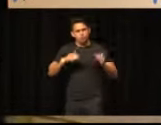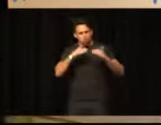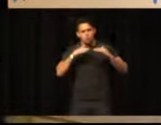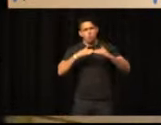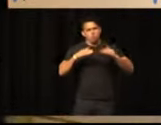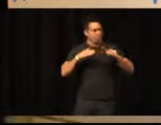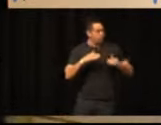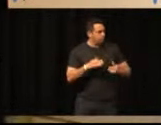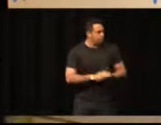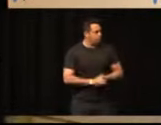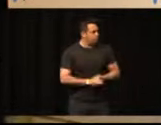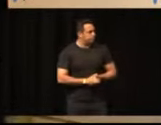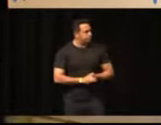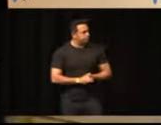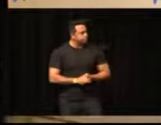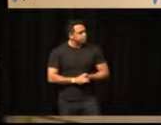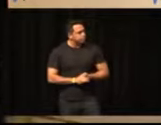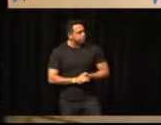vamos a convencer entonces.